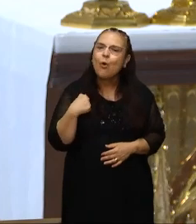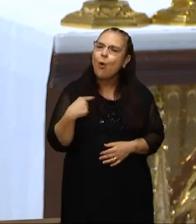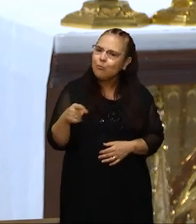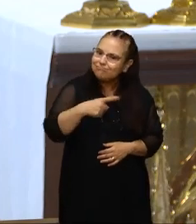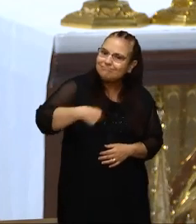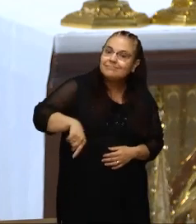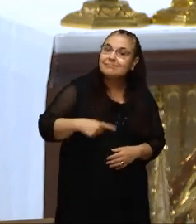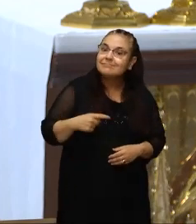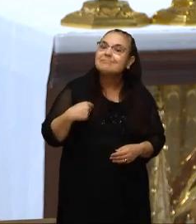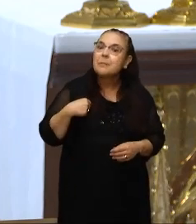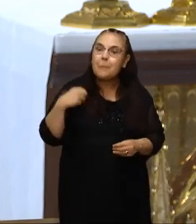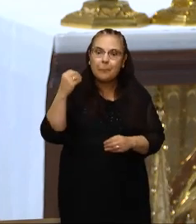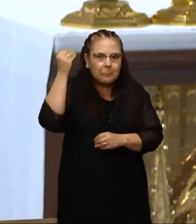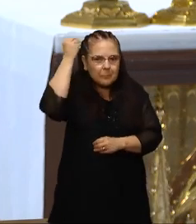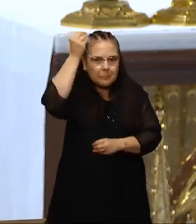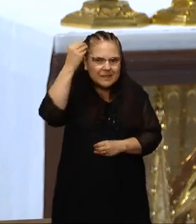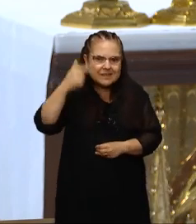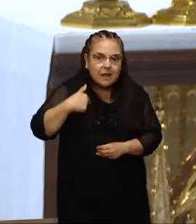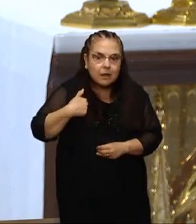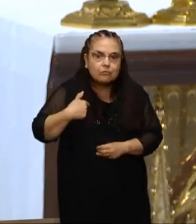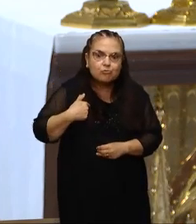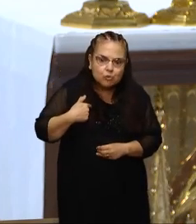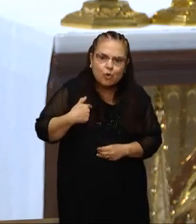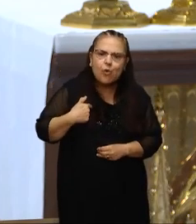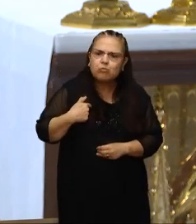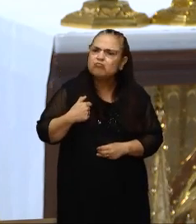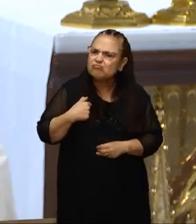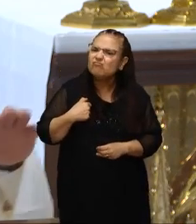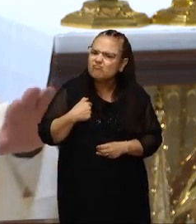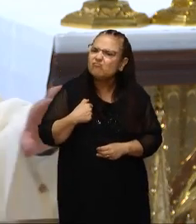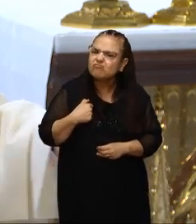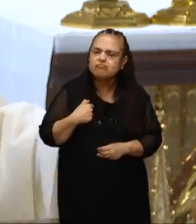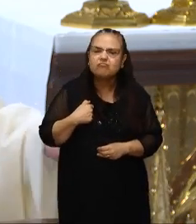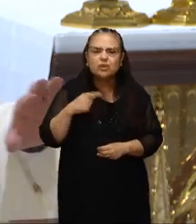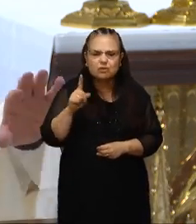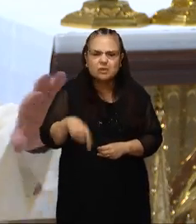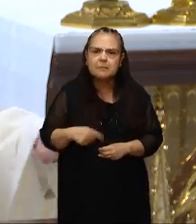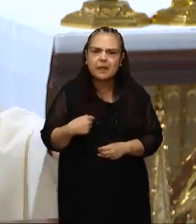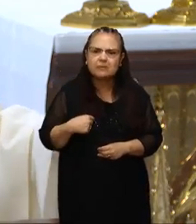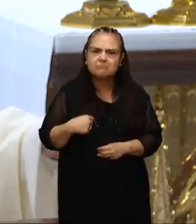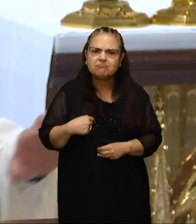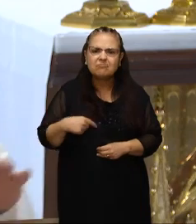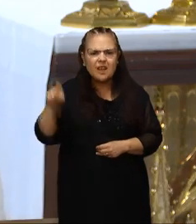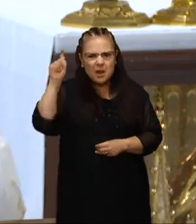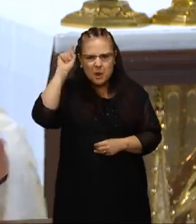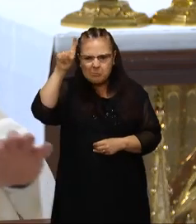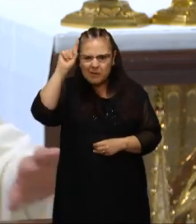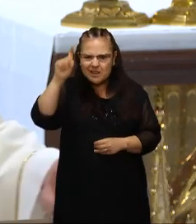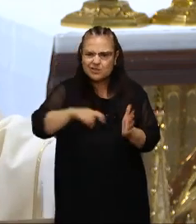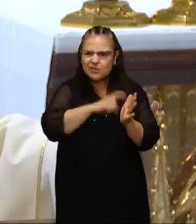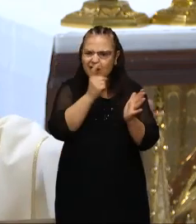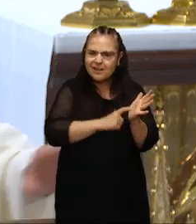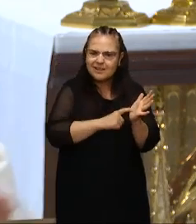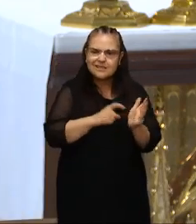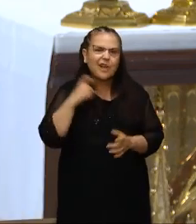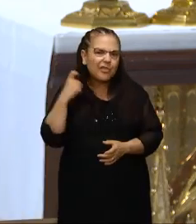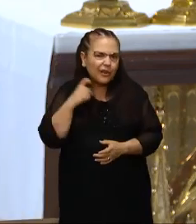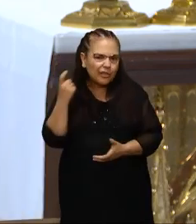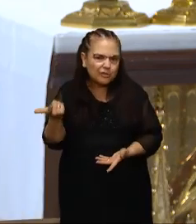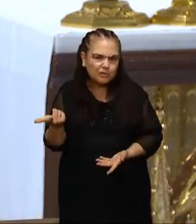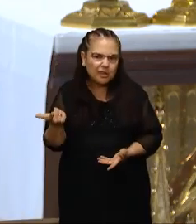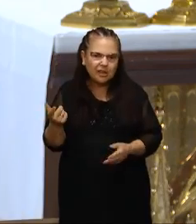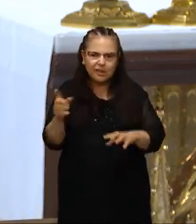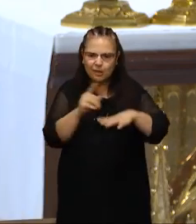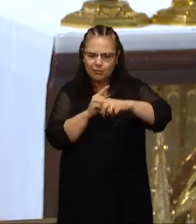identificar con algunos de los personajes. Lo hemos hecho en algunas ocasiones. El maestro de la ley y el sacerdote que dan un rodeo